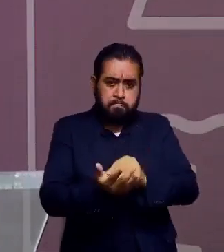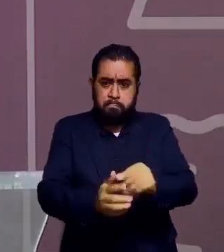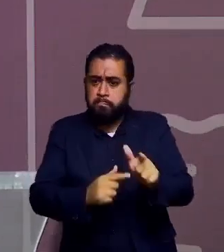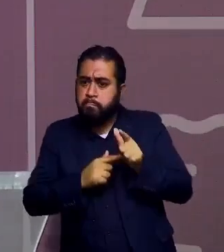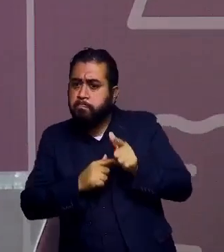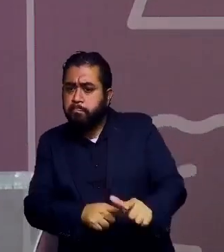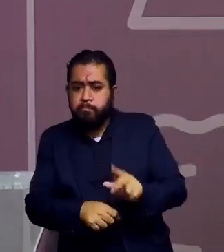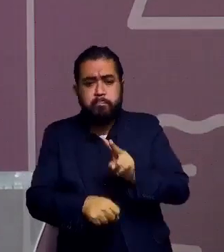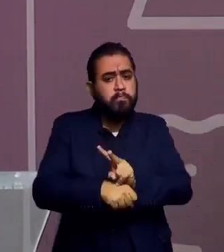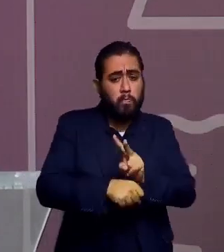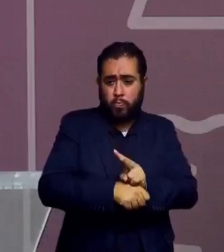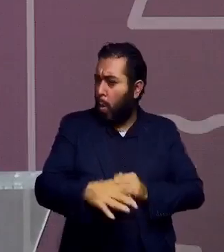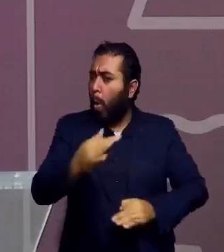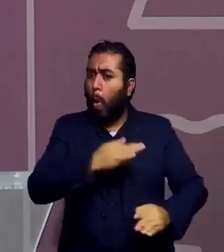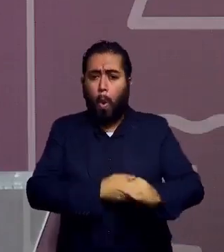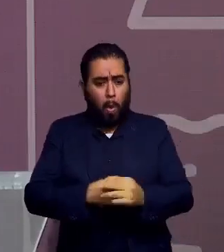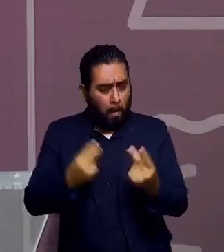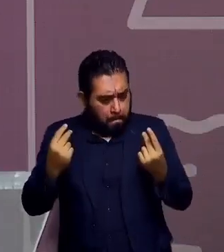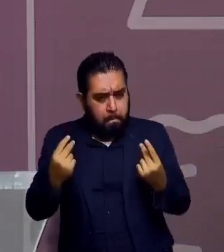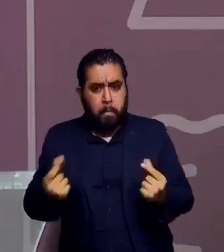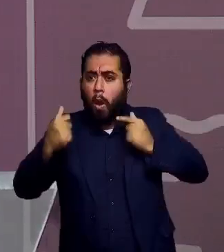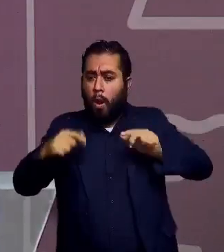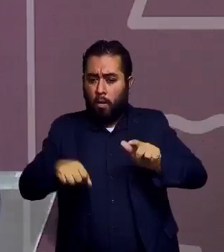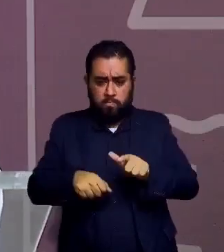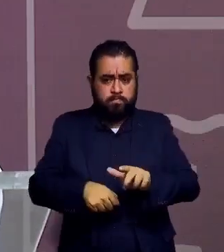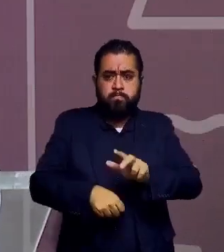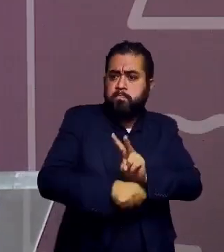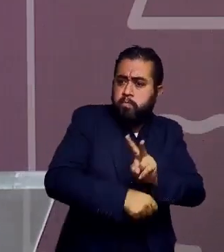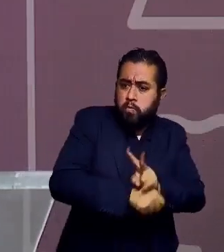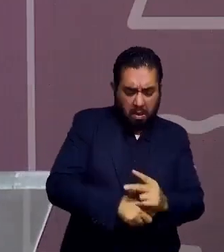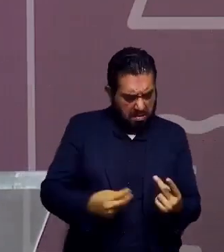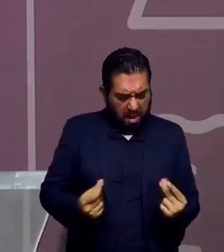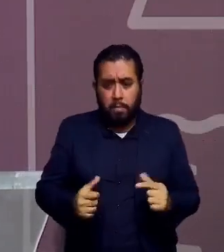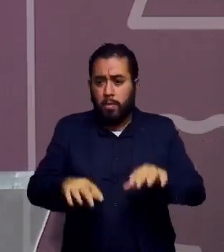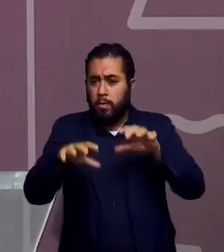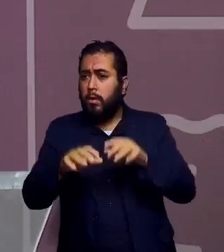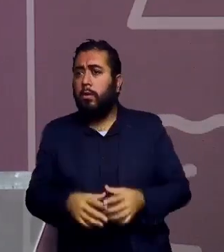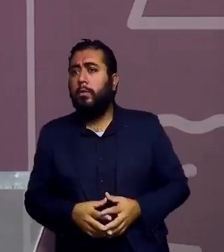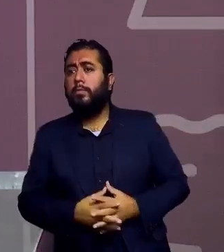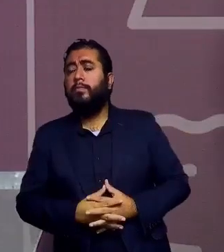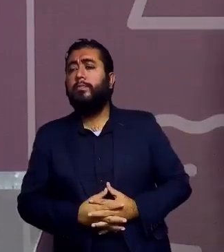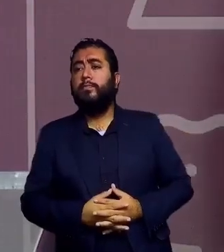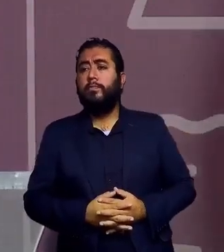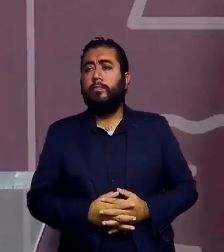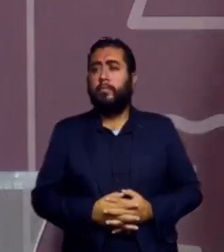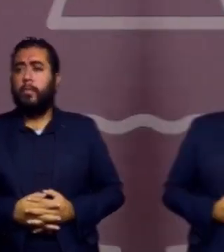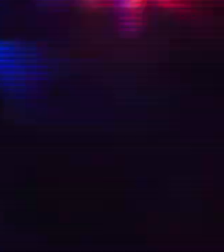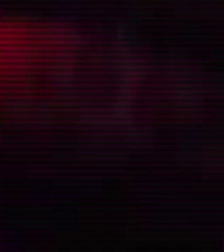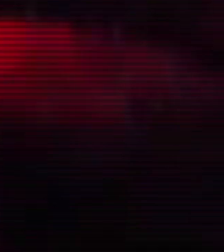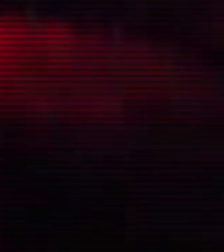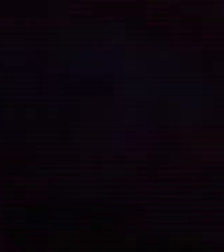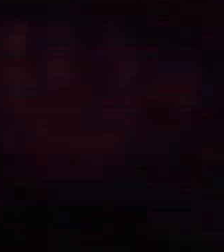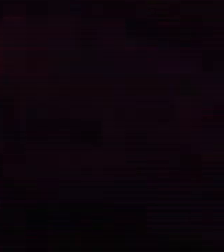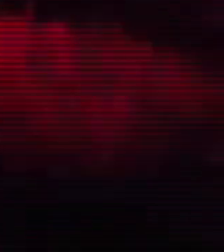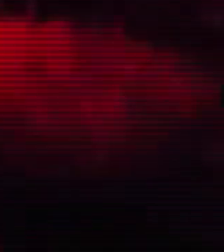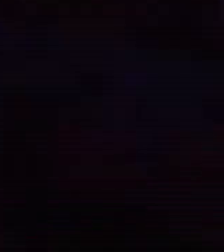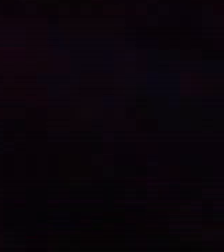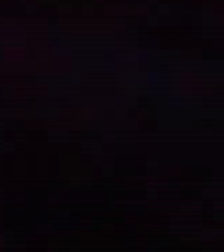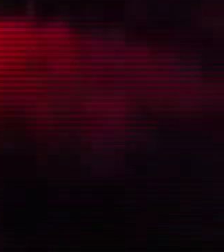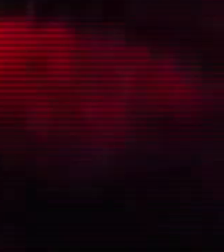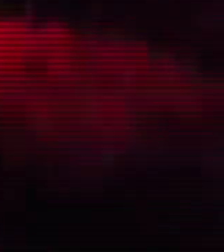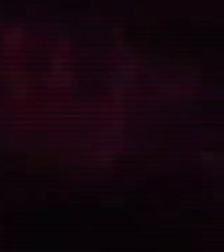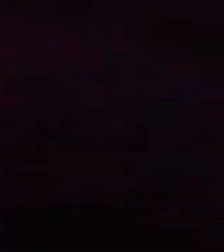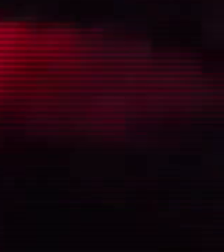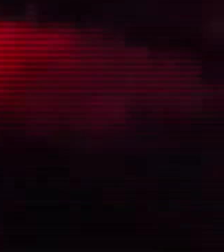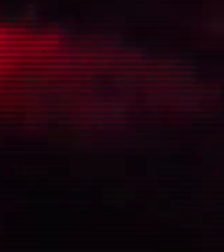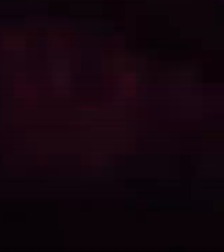ha sido atendido con oportunidad y todo en su momento ha sido encapsulado. El secretario de Seguridad